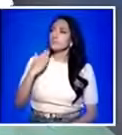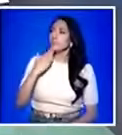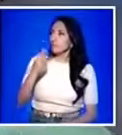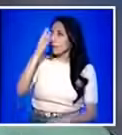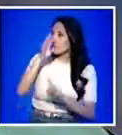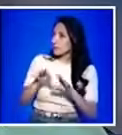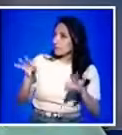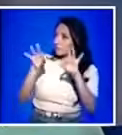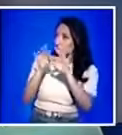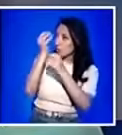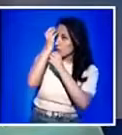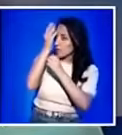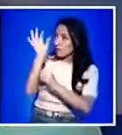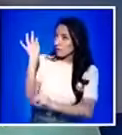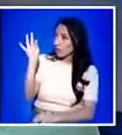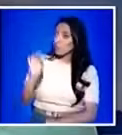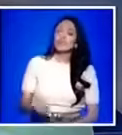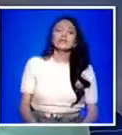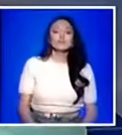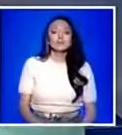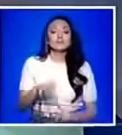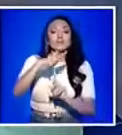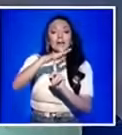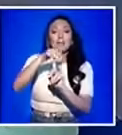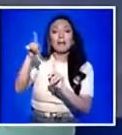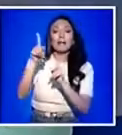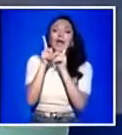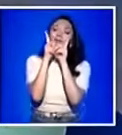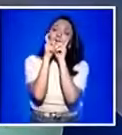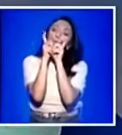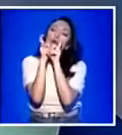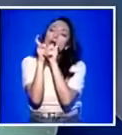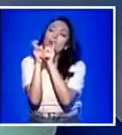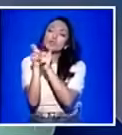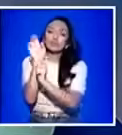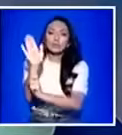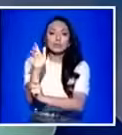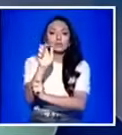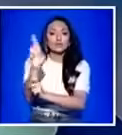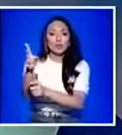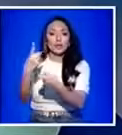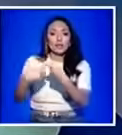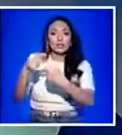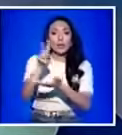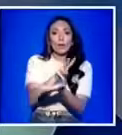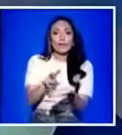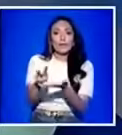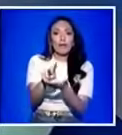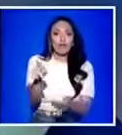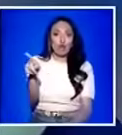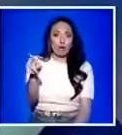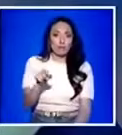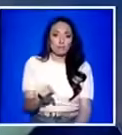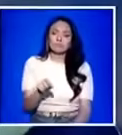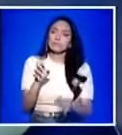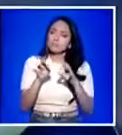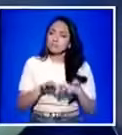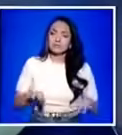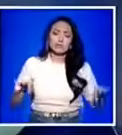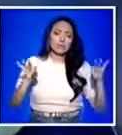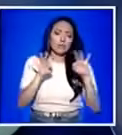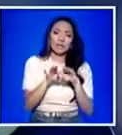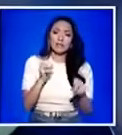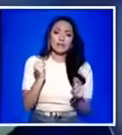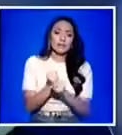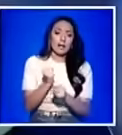gracias Andreita, por esos detalles en el Parque de los Enamorados, en el sur de la capital, en el sector de la Villaflora. Qué importante, vecinos, es el